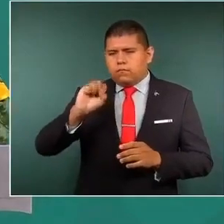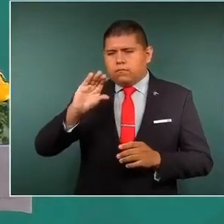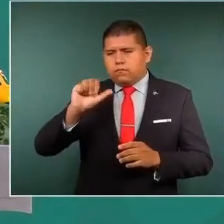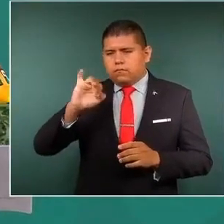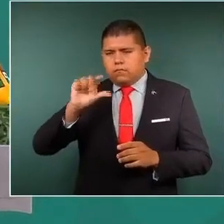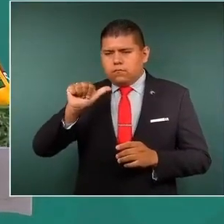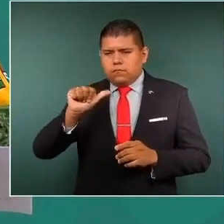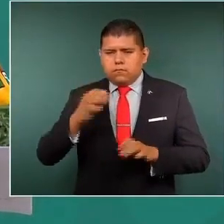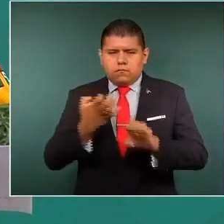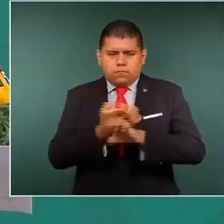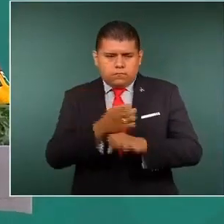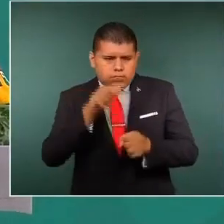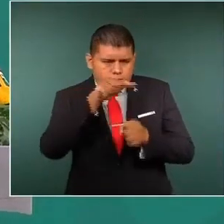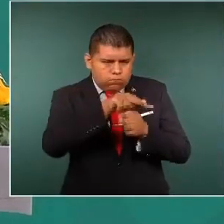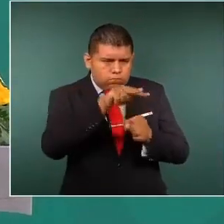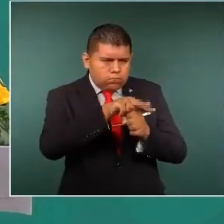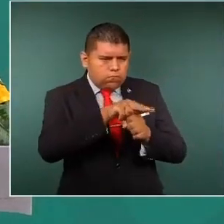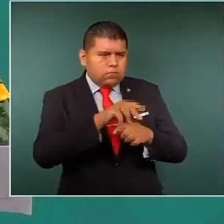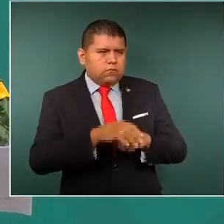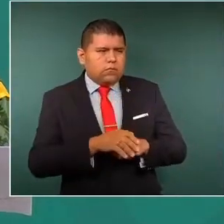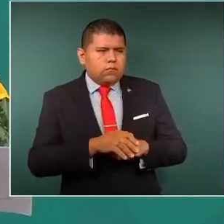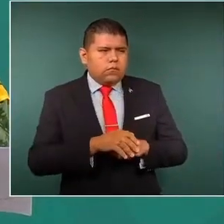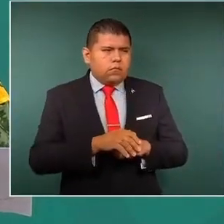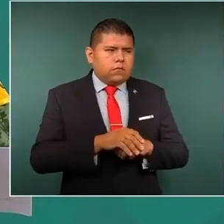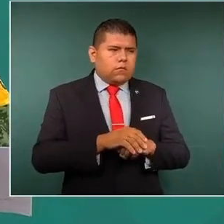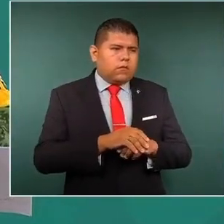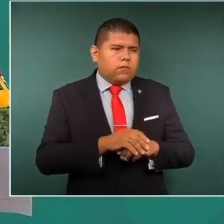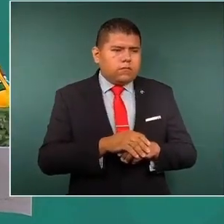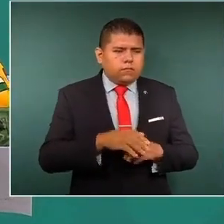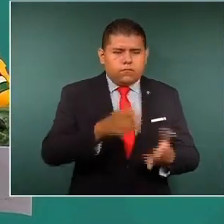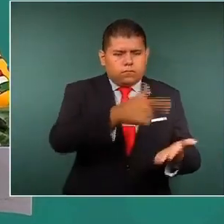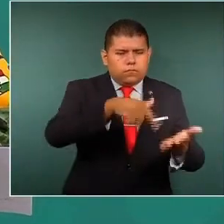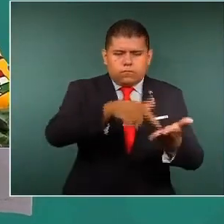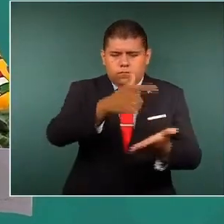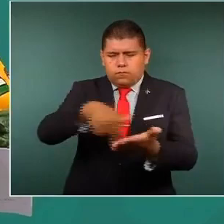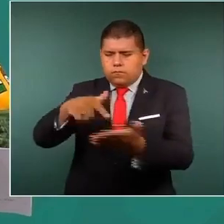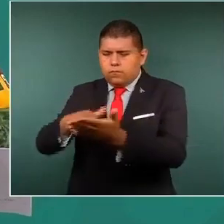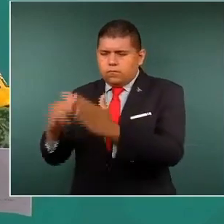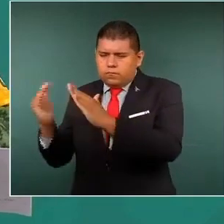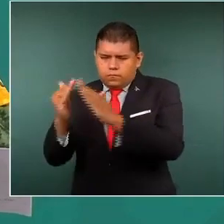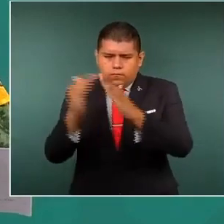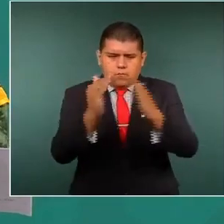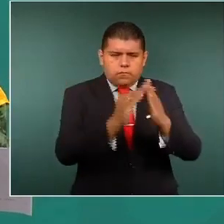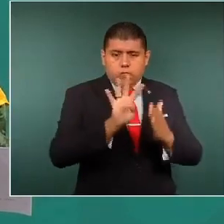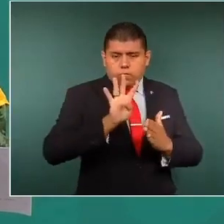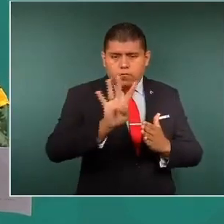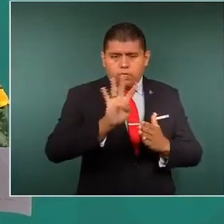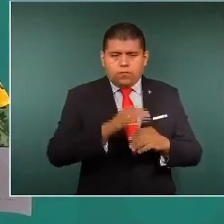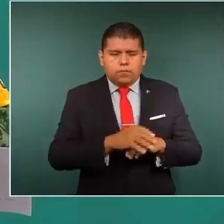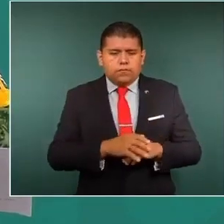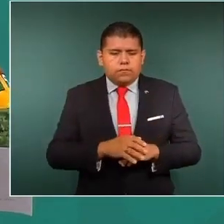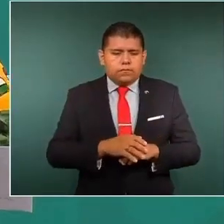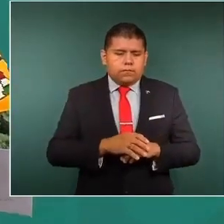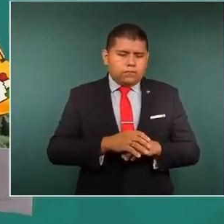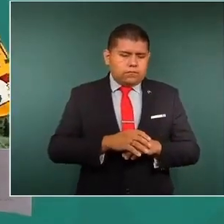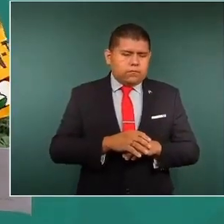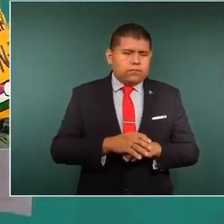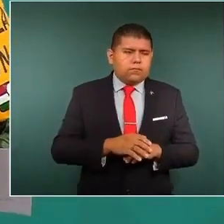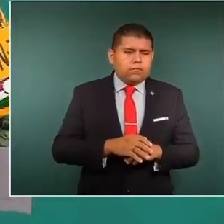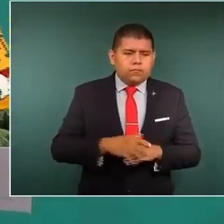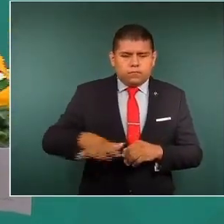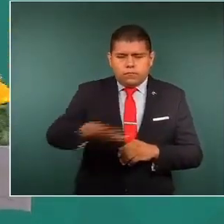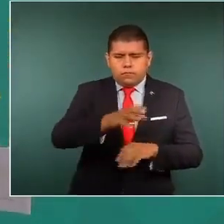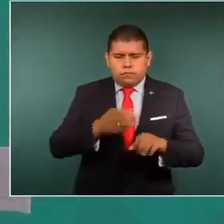Estado. Se van hacia los objetivos en Franco Tavera, San Antonio de los Morales y Torrecillas, todos dentro del municipio de Juventino